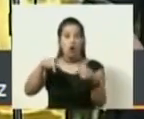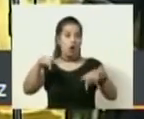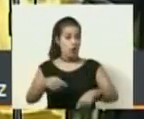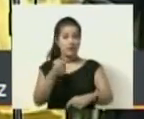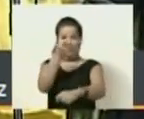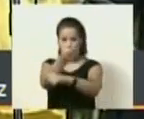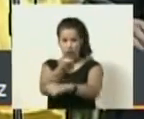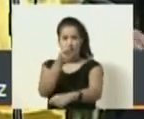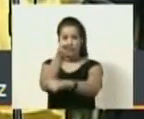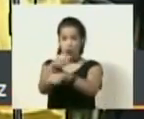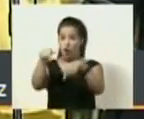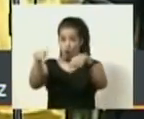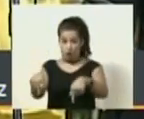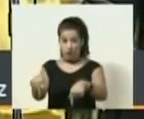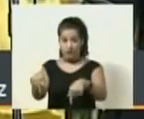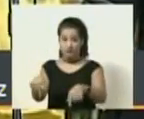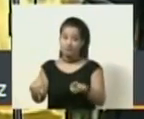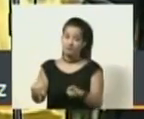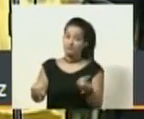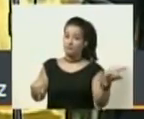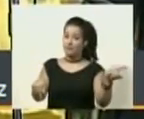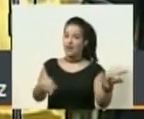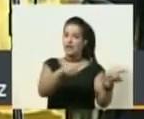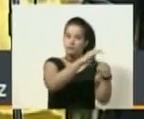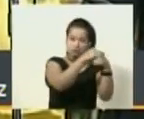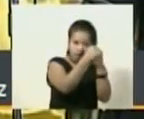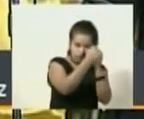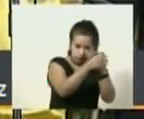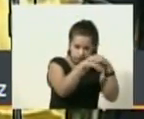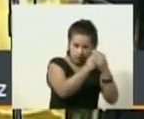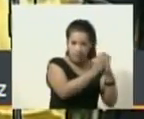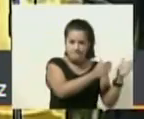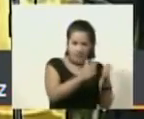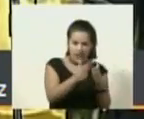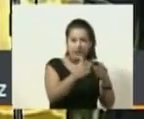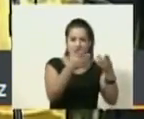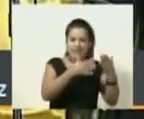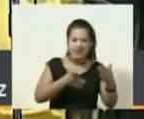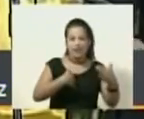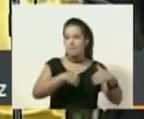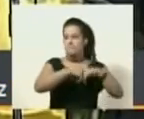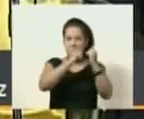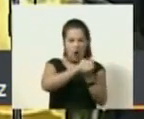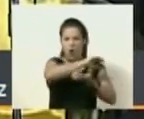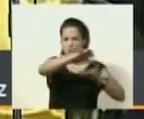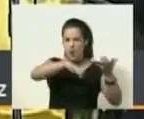graduando, hay quienes están conspirando para seguir llenando a Venezuela de violencia,